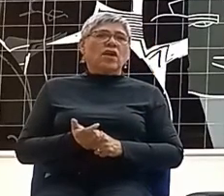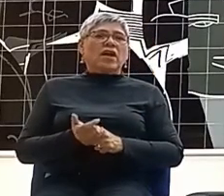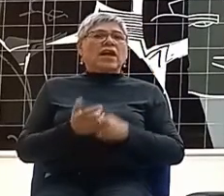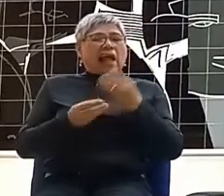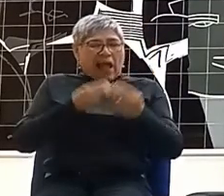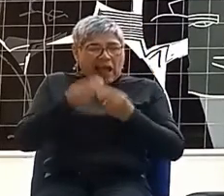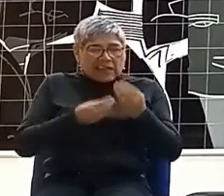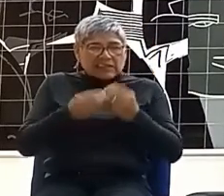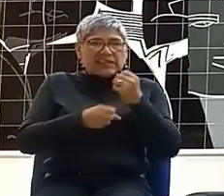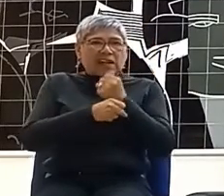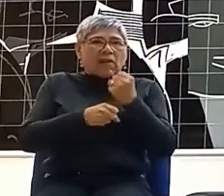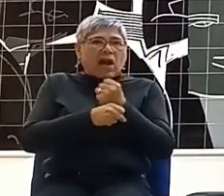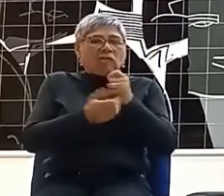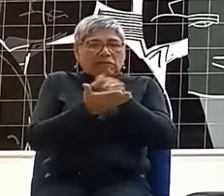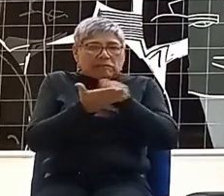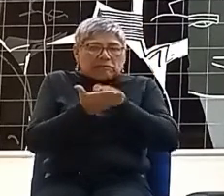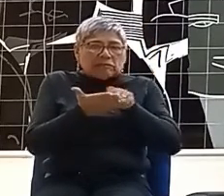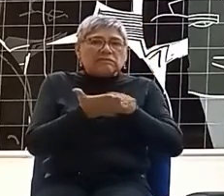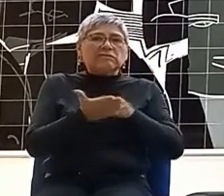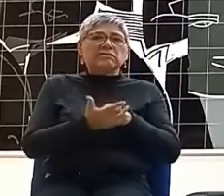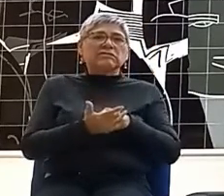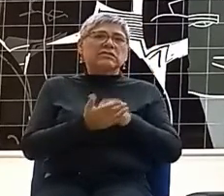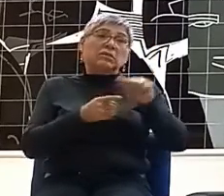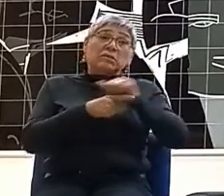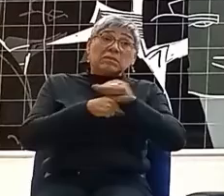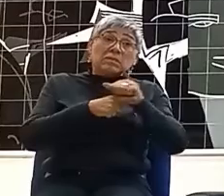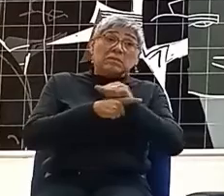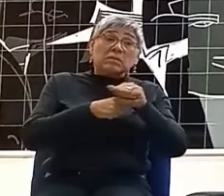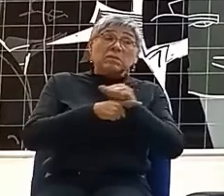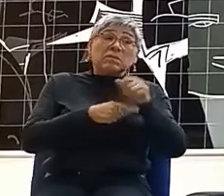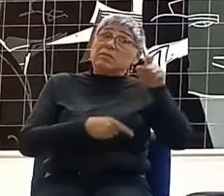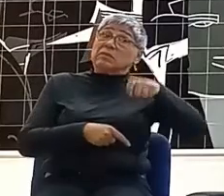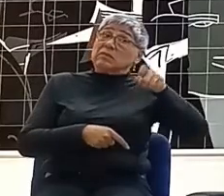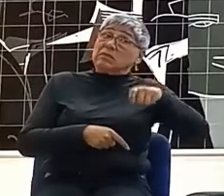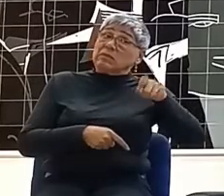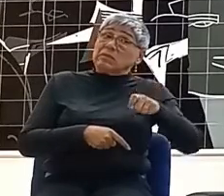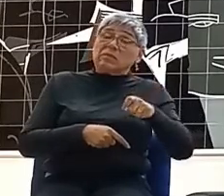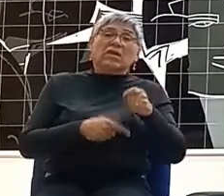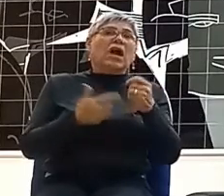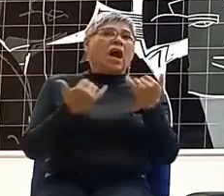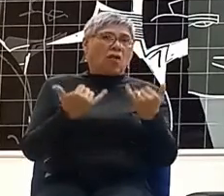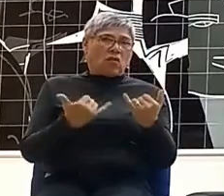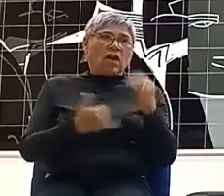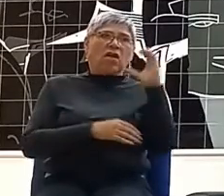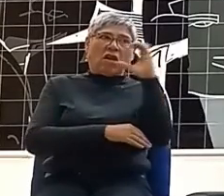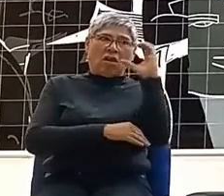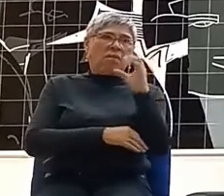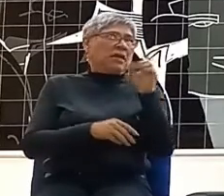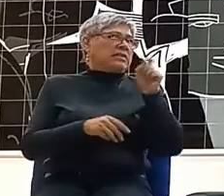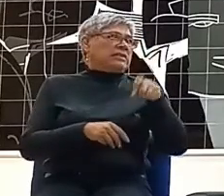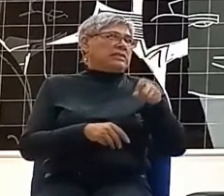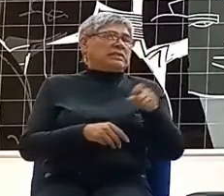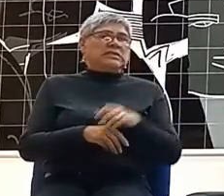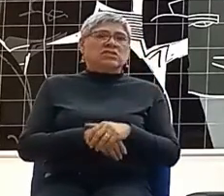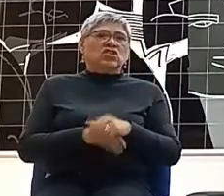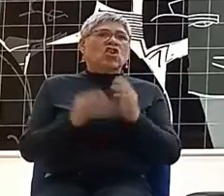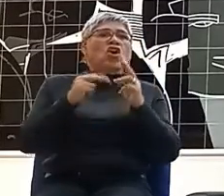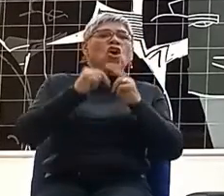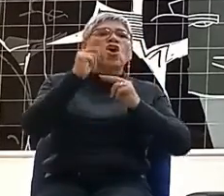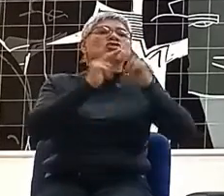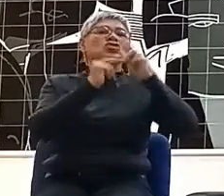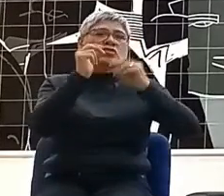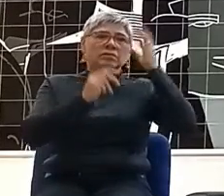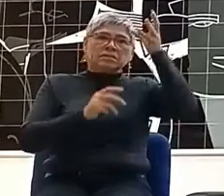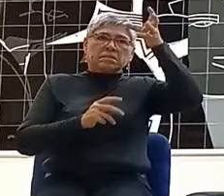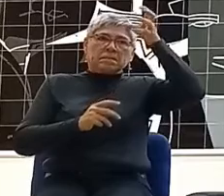ejercer en ese sentido una práctica que es muy necesaria en nuestro país, que es la de construir